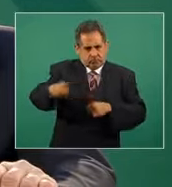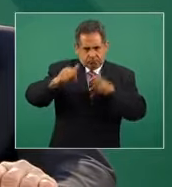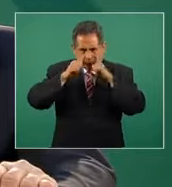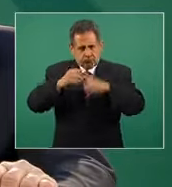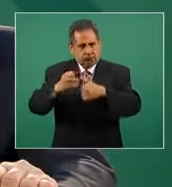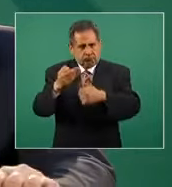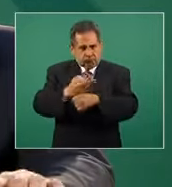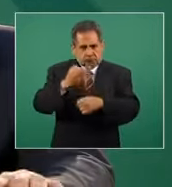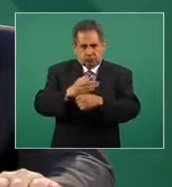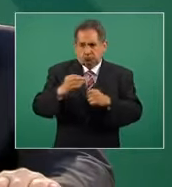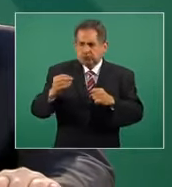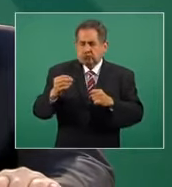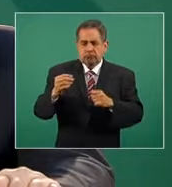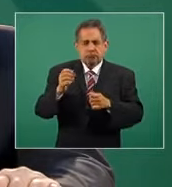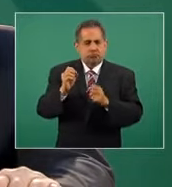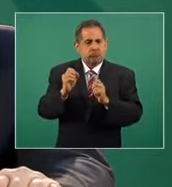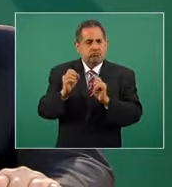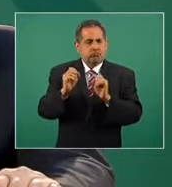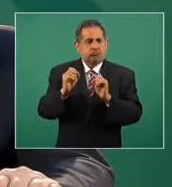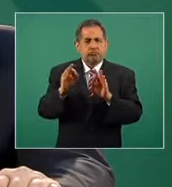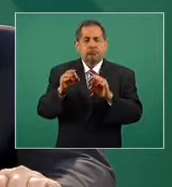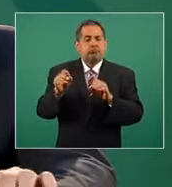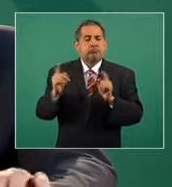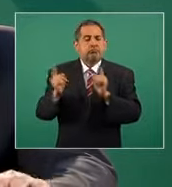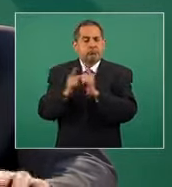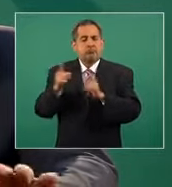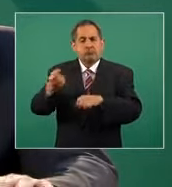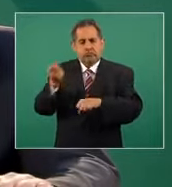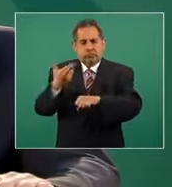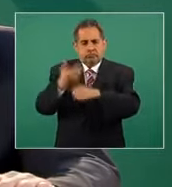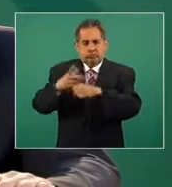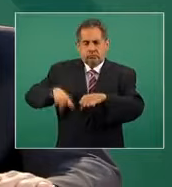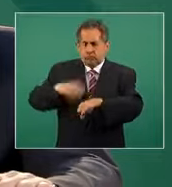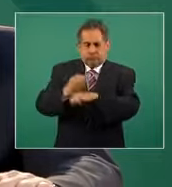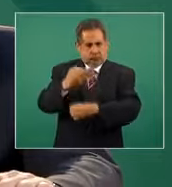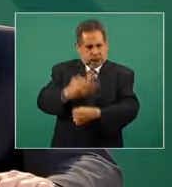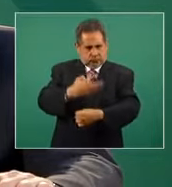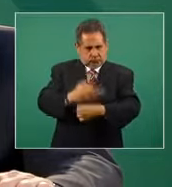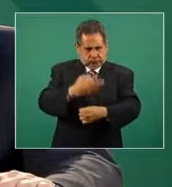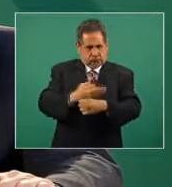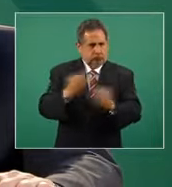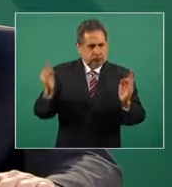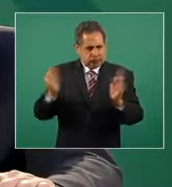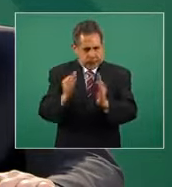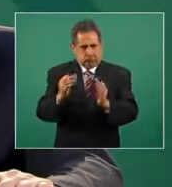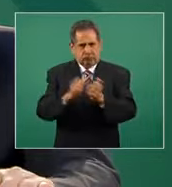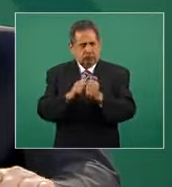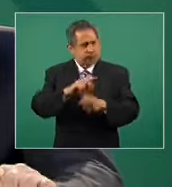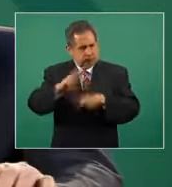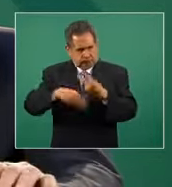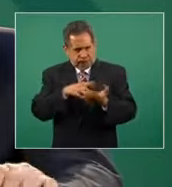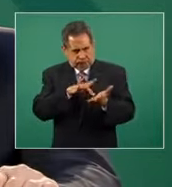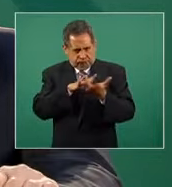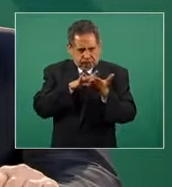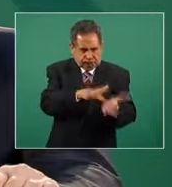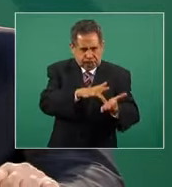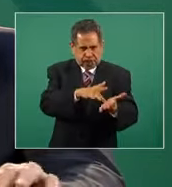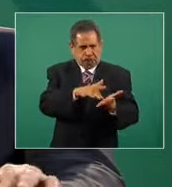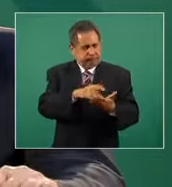Te va a recibir la secretaria de Gobernación. ¿Sí? y cuentas con todo nuestro